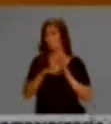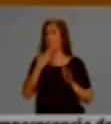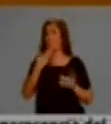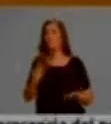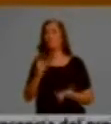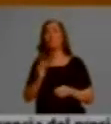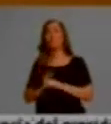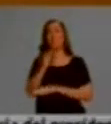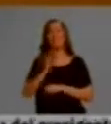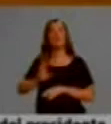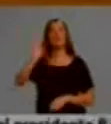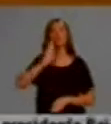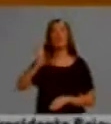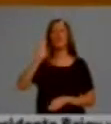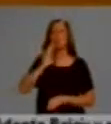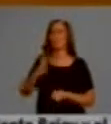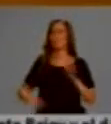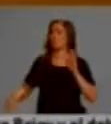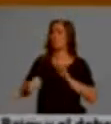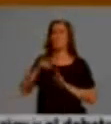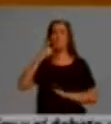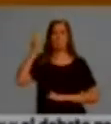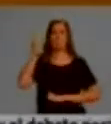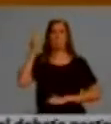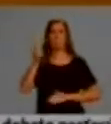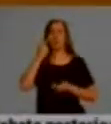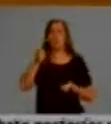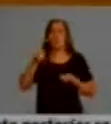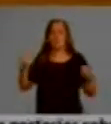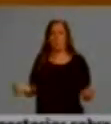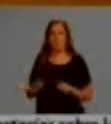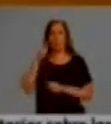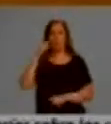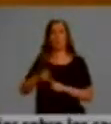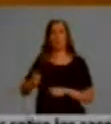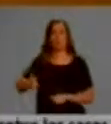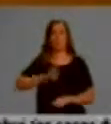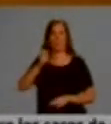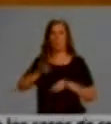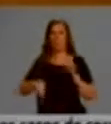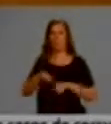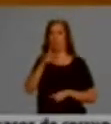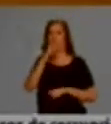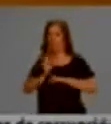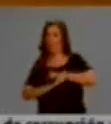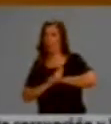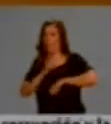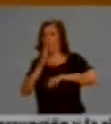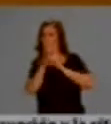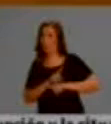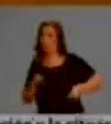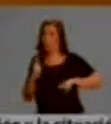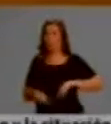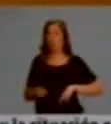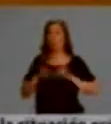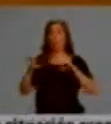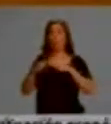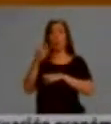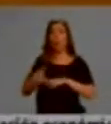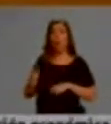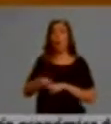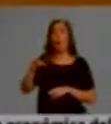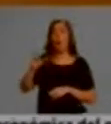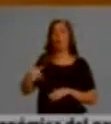la financiación ilegal y mejorando el control de la falsedad deliberada de sus cuentas por parte de los partidos políticos o